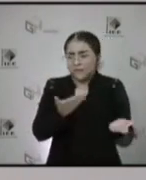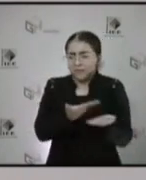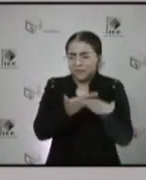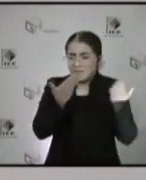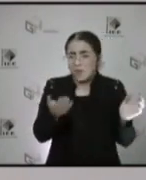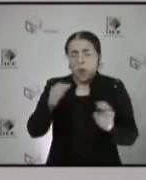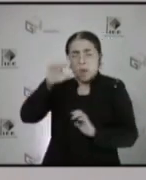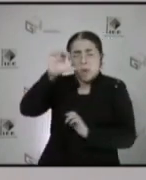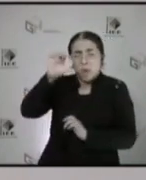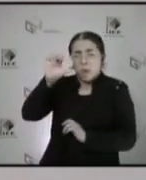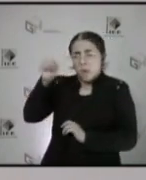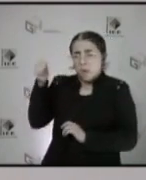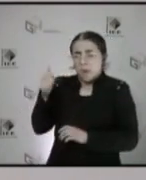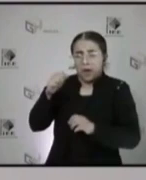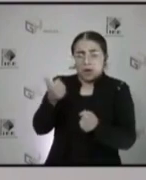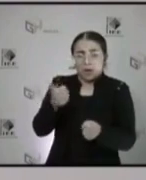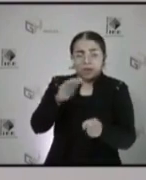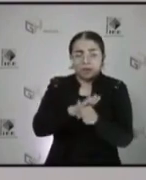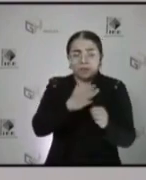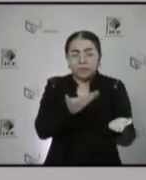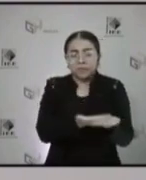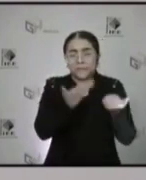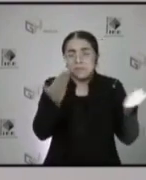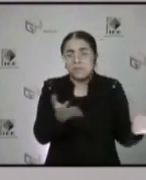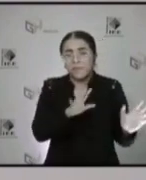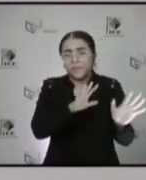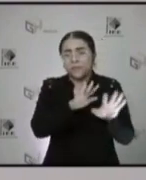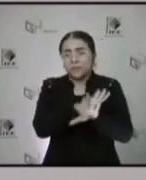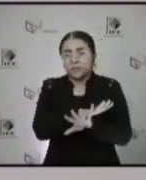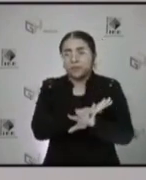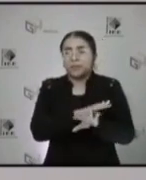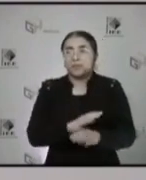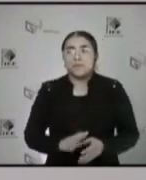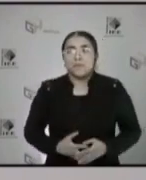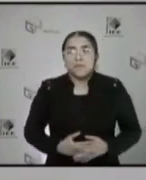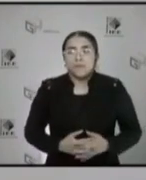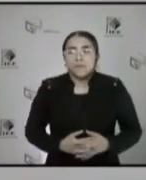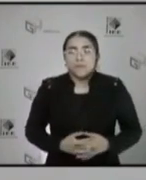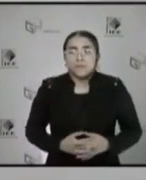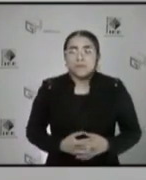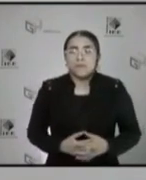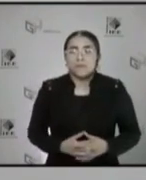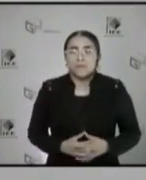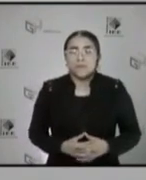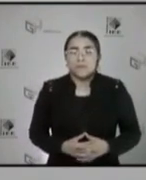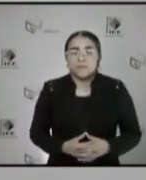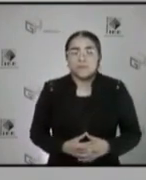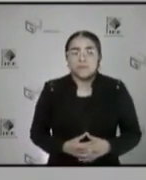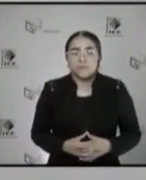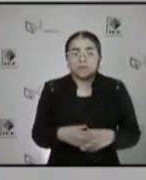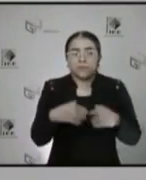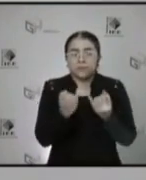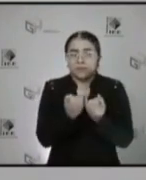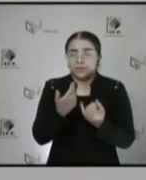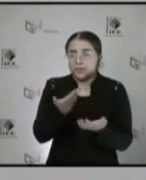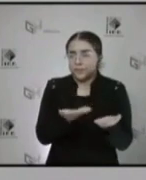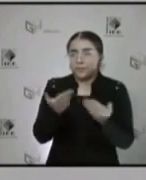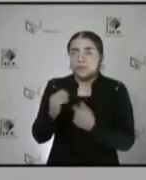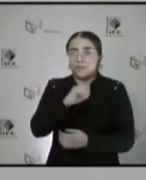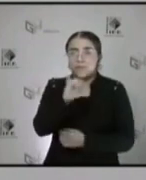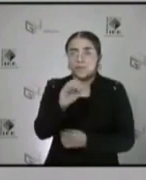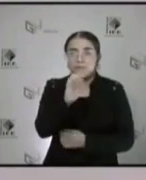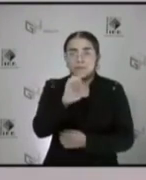otras administraciones en un beneficio popular. Gracias. Gracias, candidato José Luis Lima. Muchas